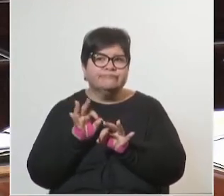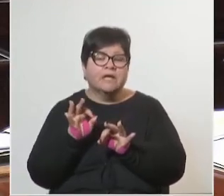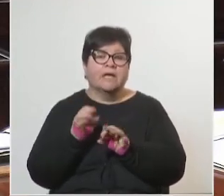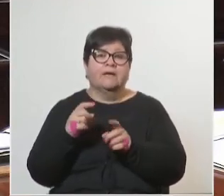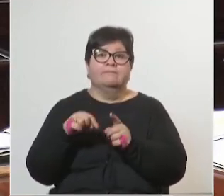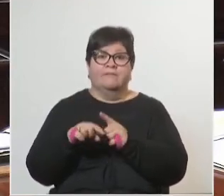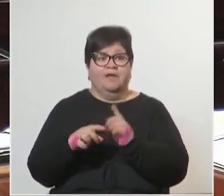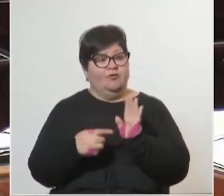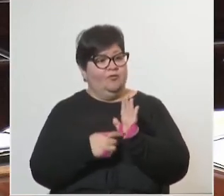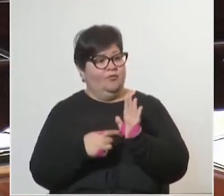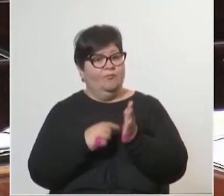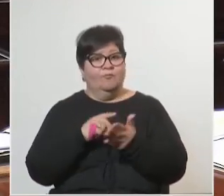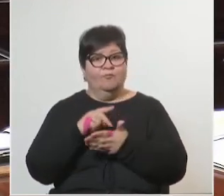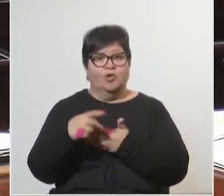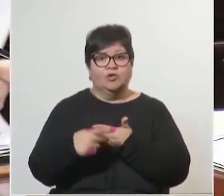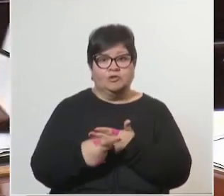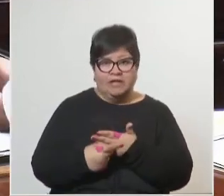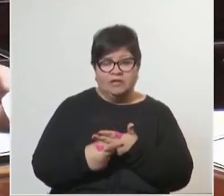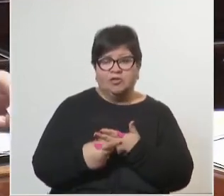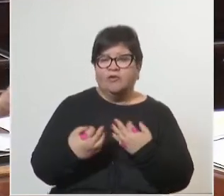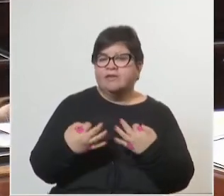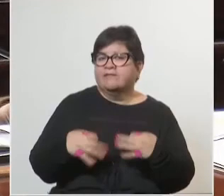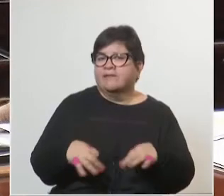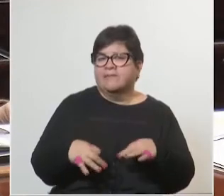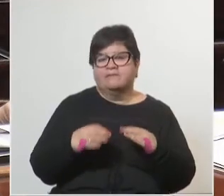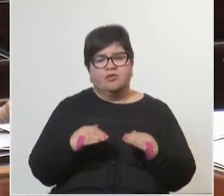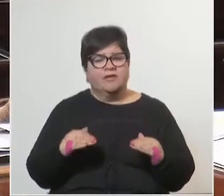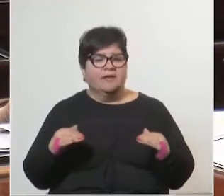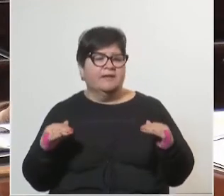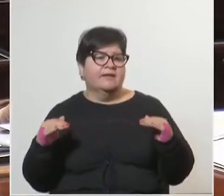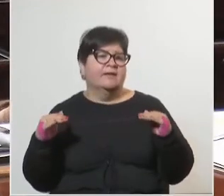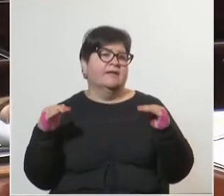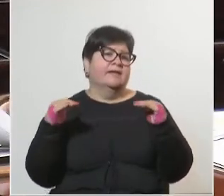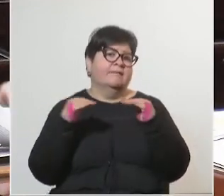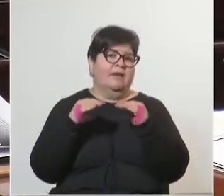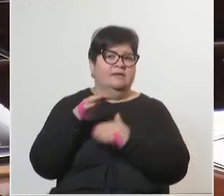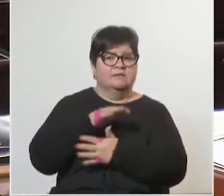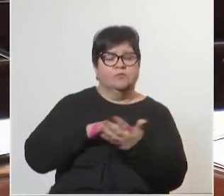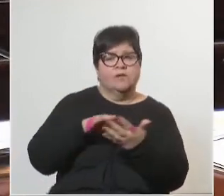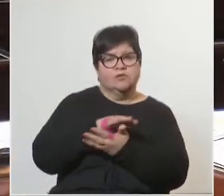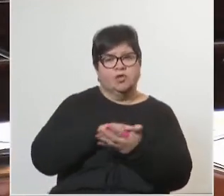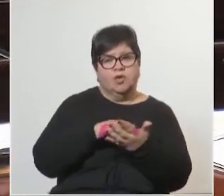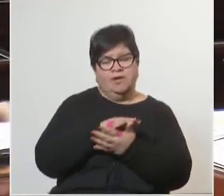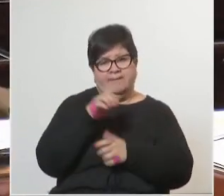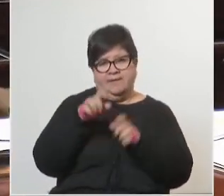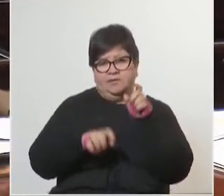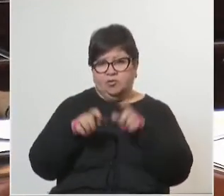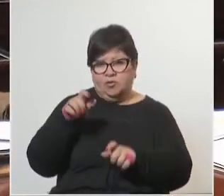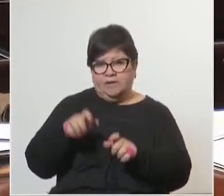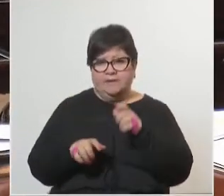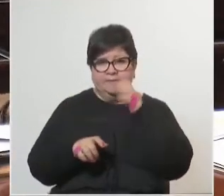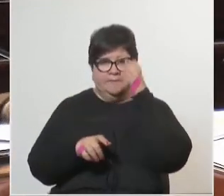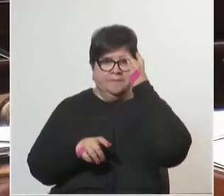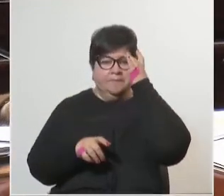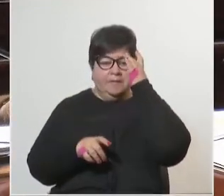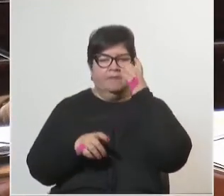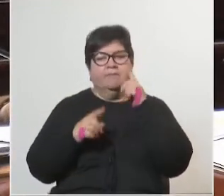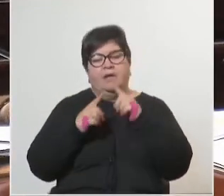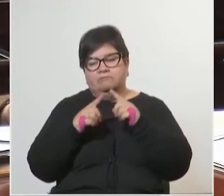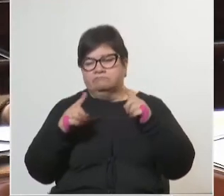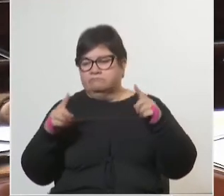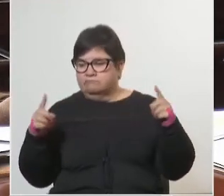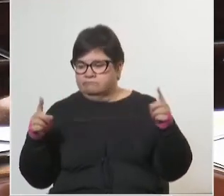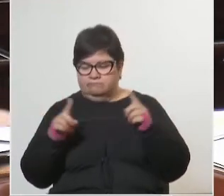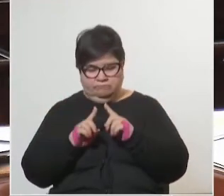una función de dosimetría o de equiparación. Y para no ser muy larguero en estas